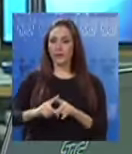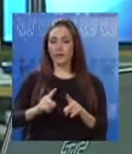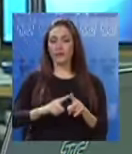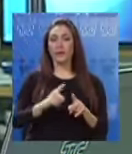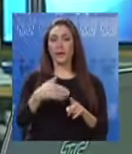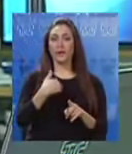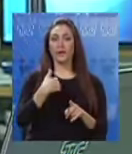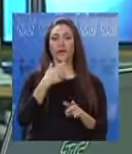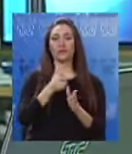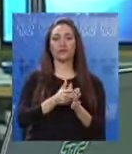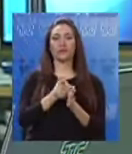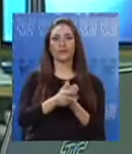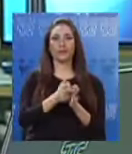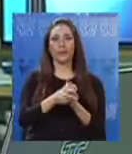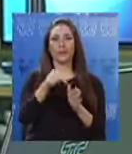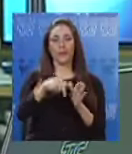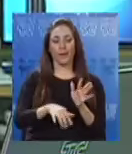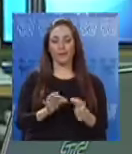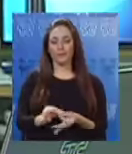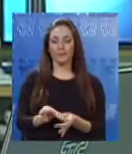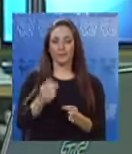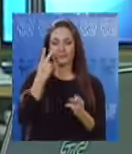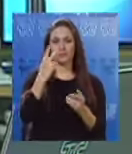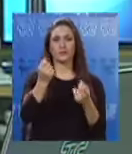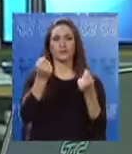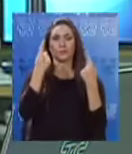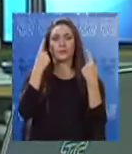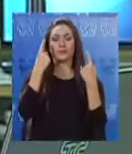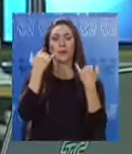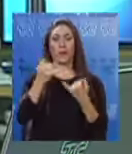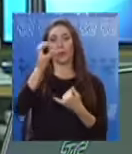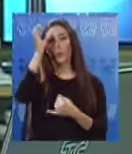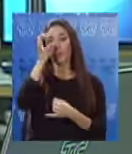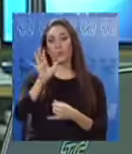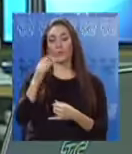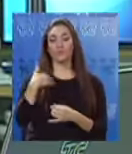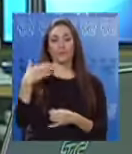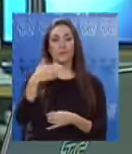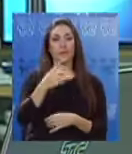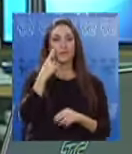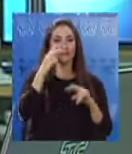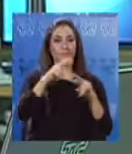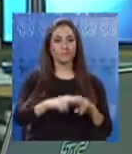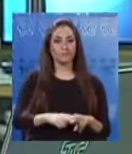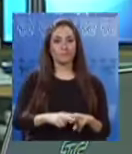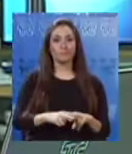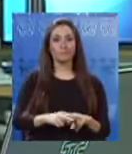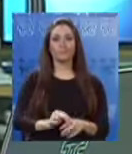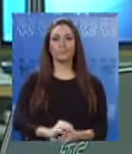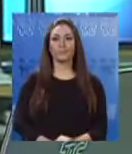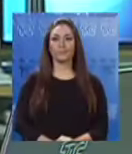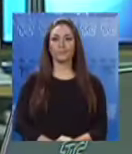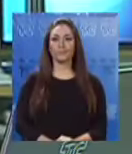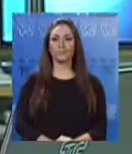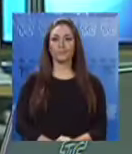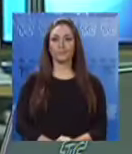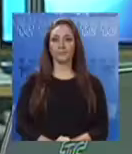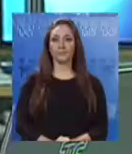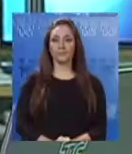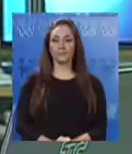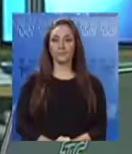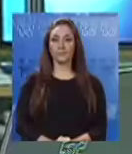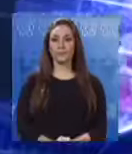de las paradas del Metro de Quito. El Instituto Nacional de Patrimonio Cultural se encargará de analizar los vestigios.